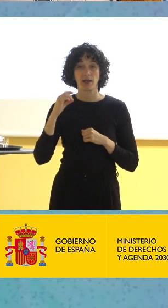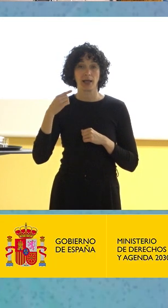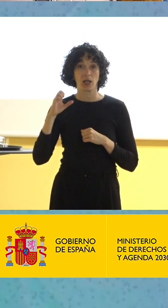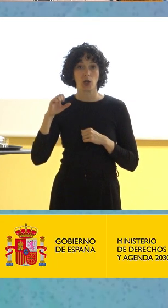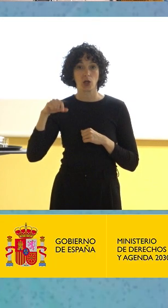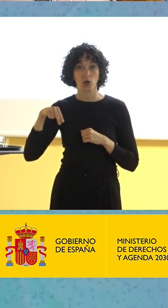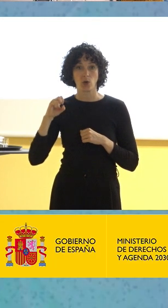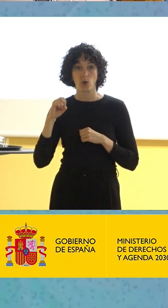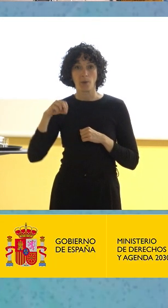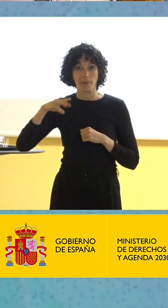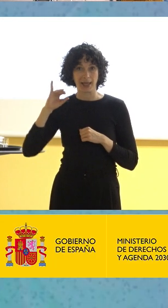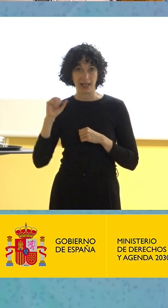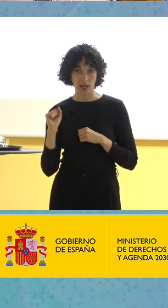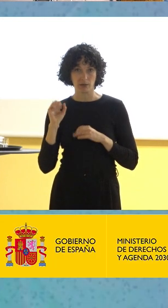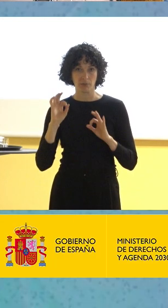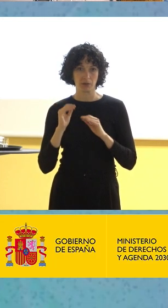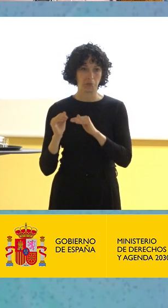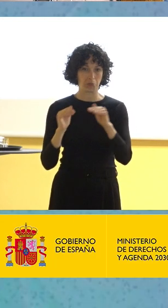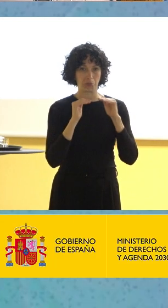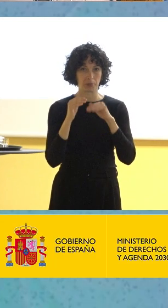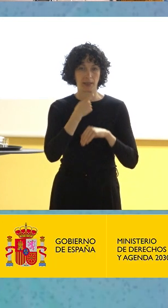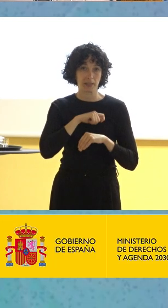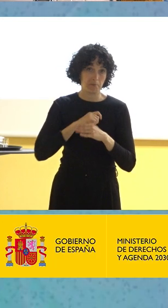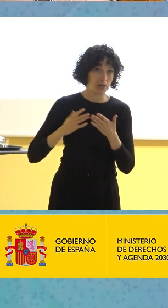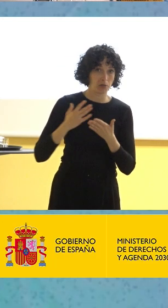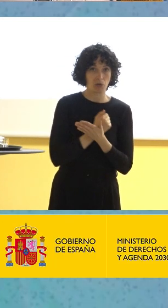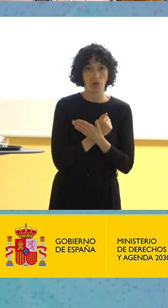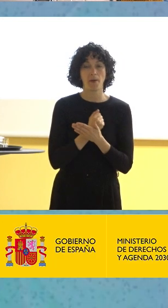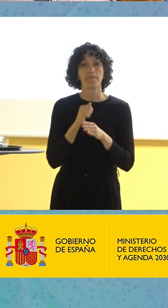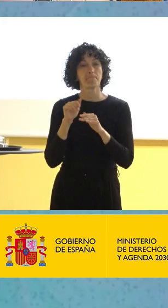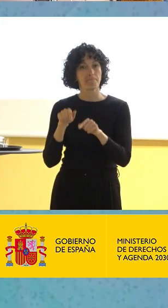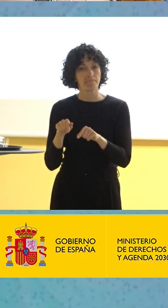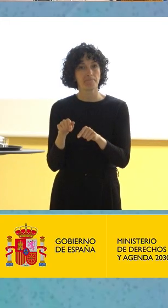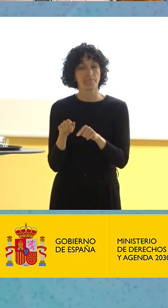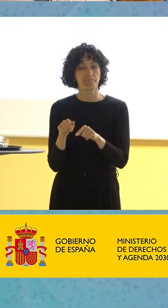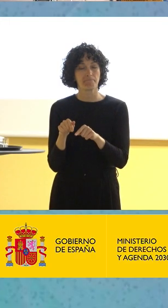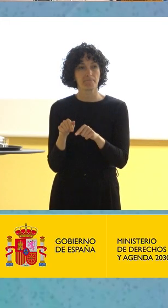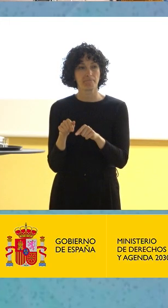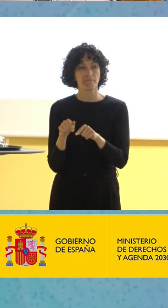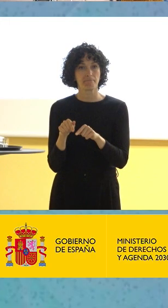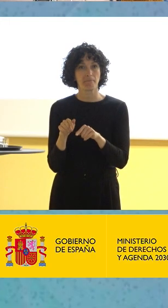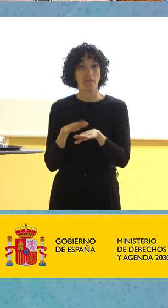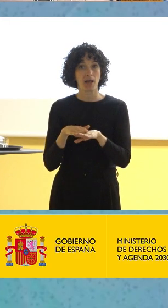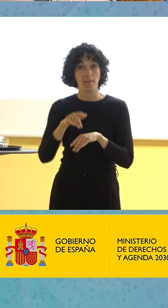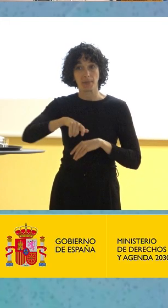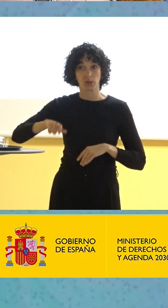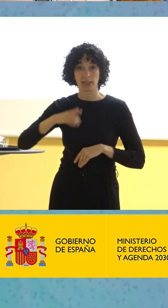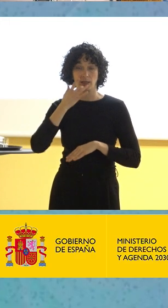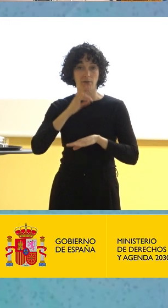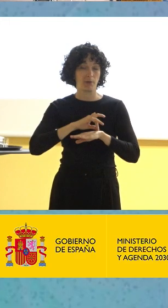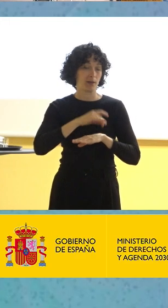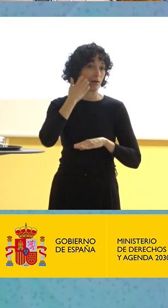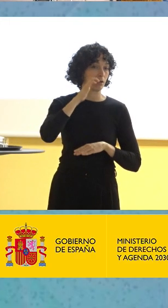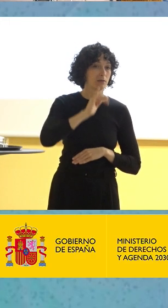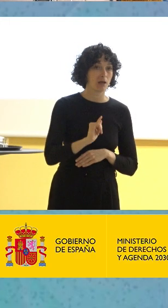bueno, que permite, ¿no?, la equidad en todo el territorio de poder, de que las personas con enfermedades raras